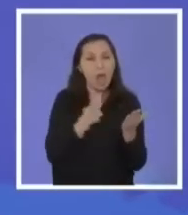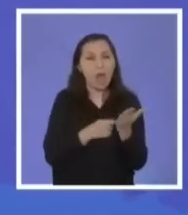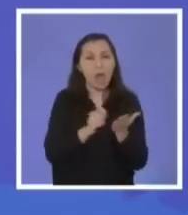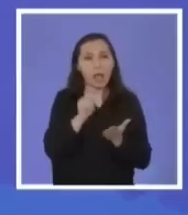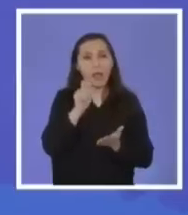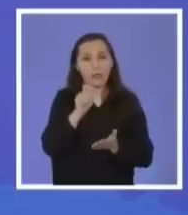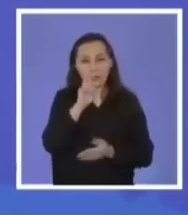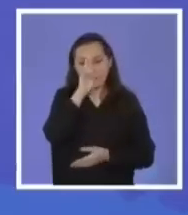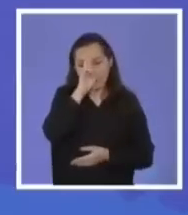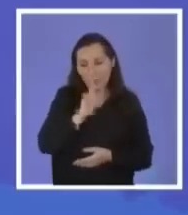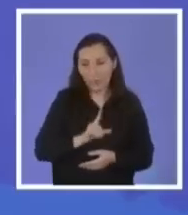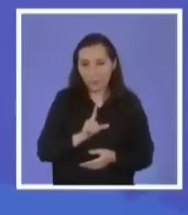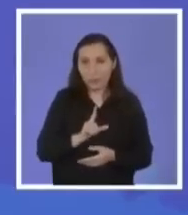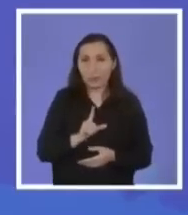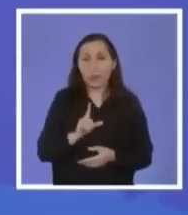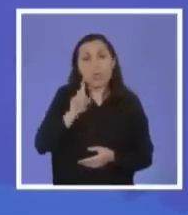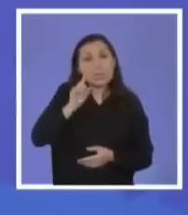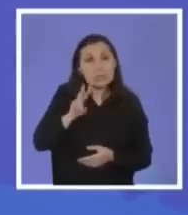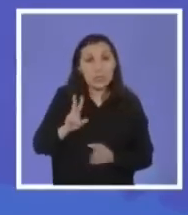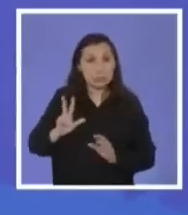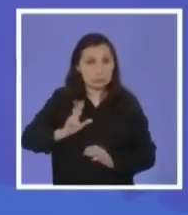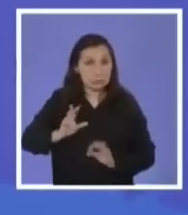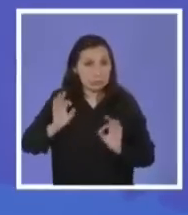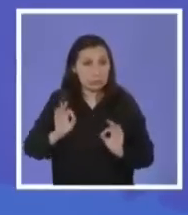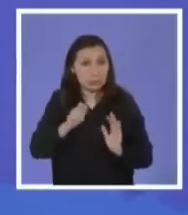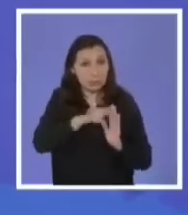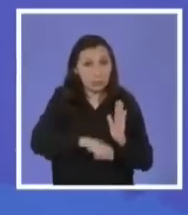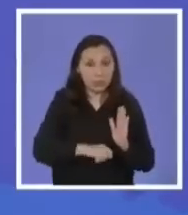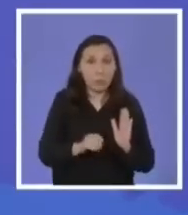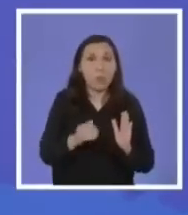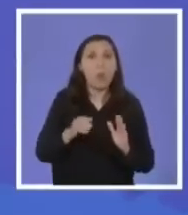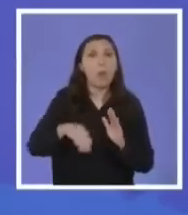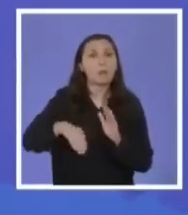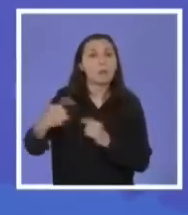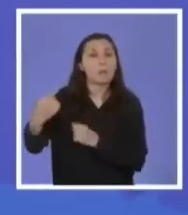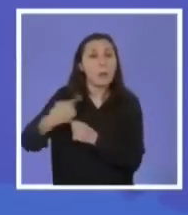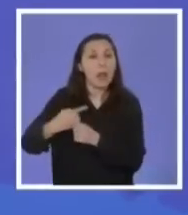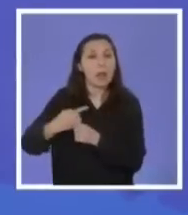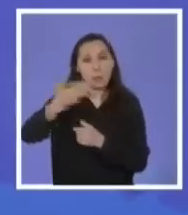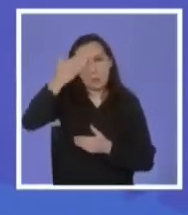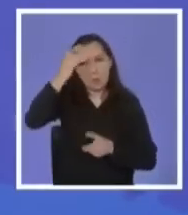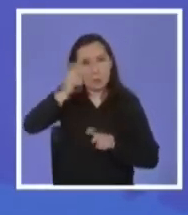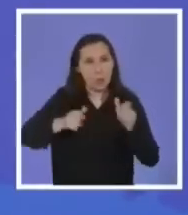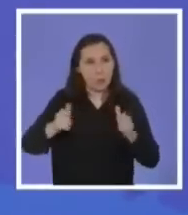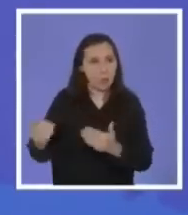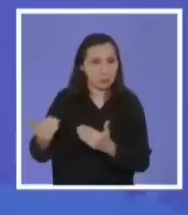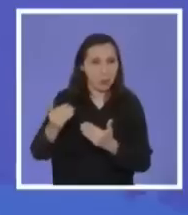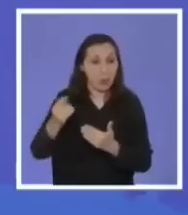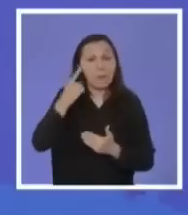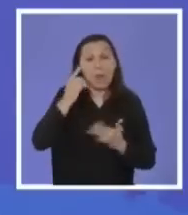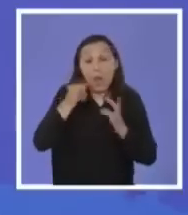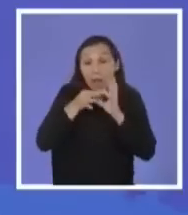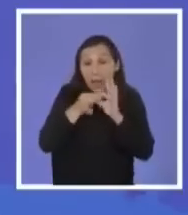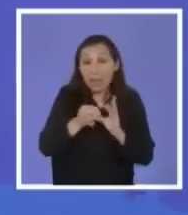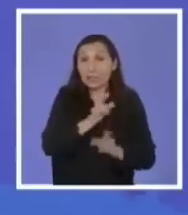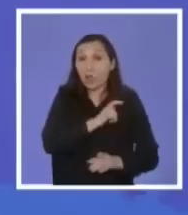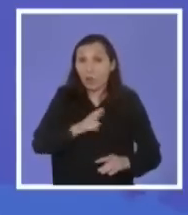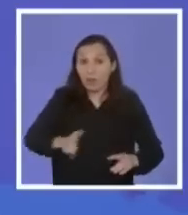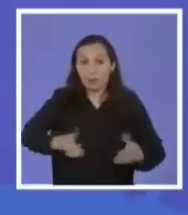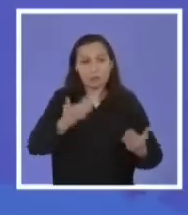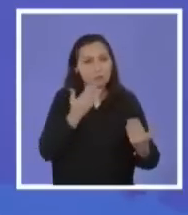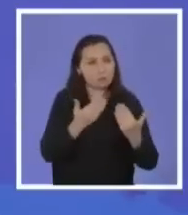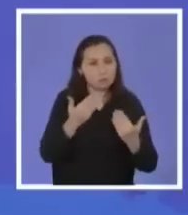territorios. Y sí nos parece, y tenemos la convicción, que necesitamos la legitimación activa para querellarnos en aquellos delitos de